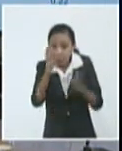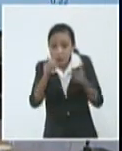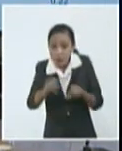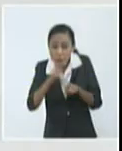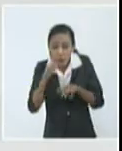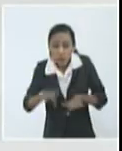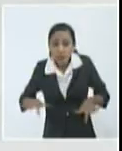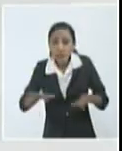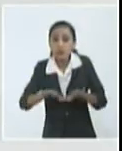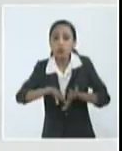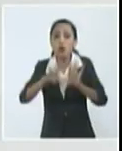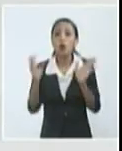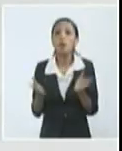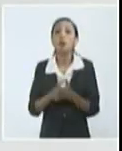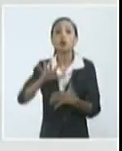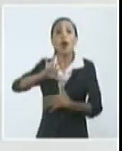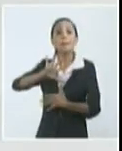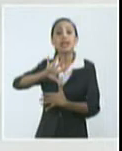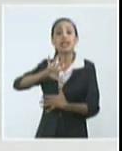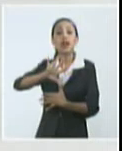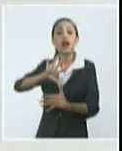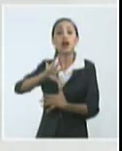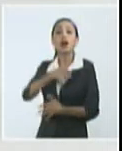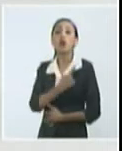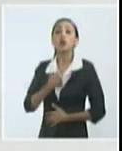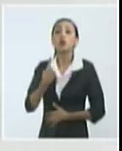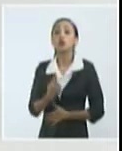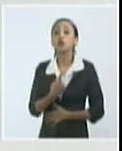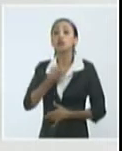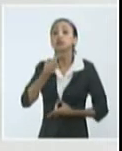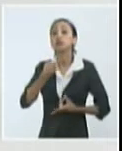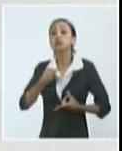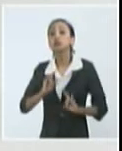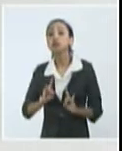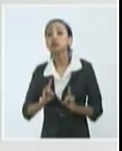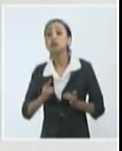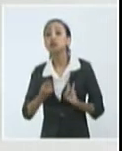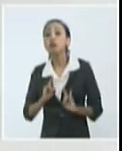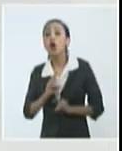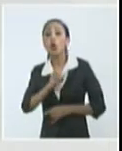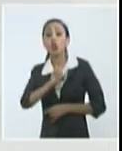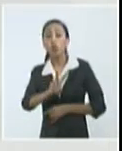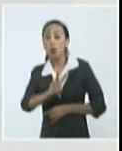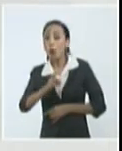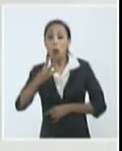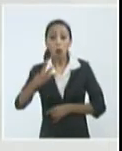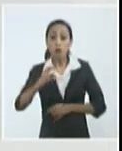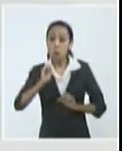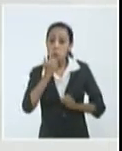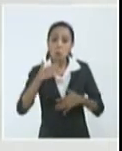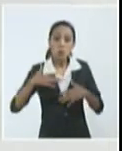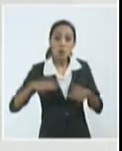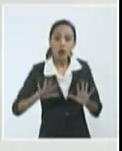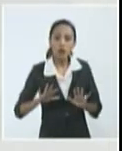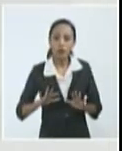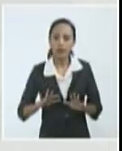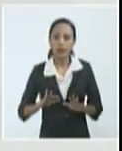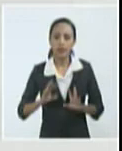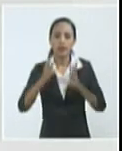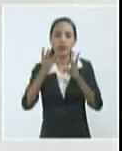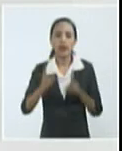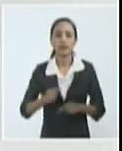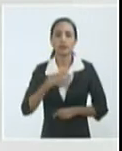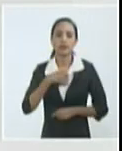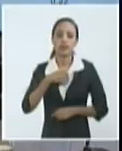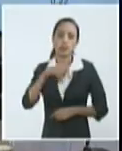Américas, que nosotros hubiéramos tenido una letalidad de 2 a 3 veces mayor que la que hemos tenido. O dicho de otra